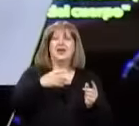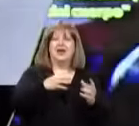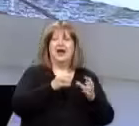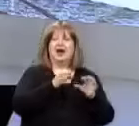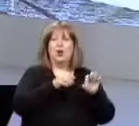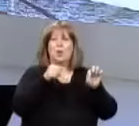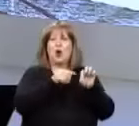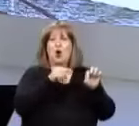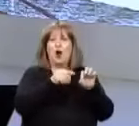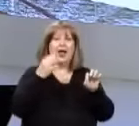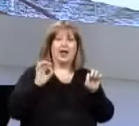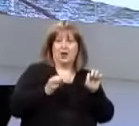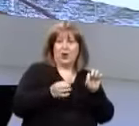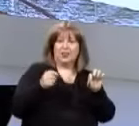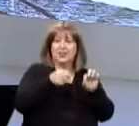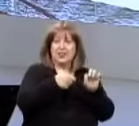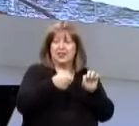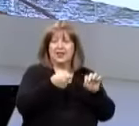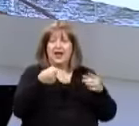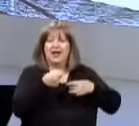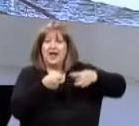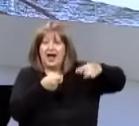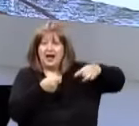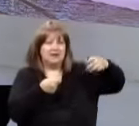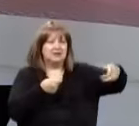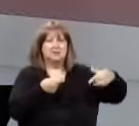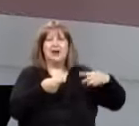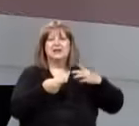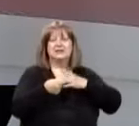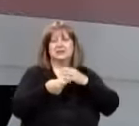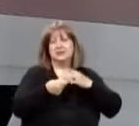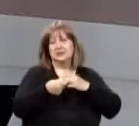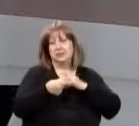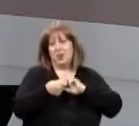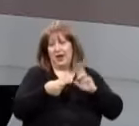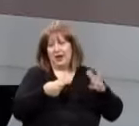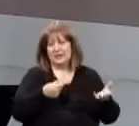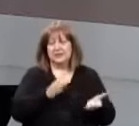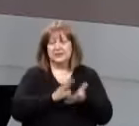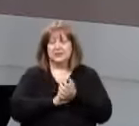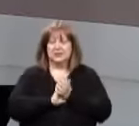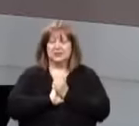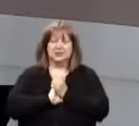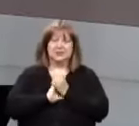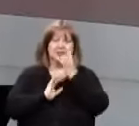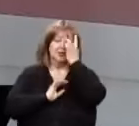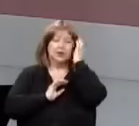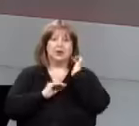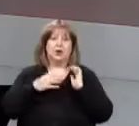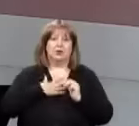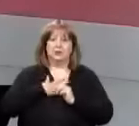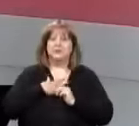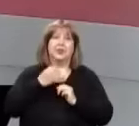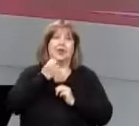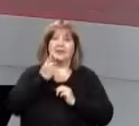que un pequeñito de 5 años transitar por todo eso, digo, me imagino, bueno, vos sos papá, Pablo. Entonces, me imagino, yo